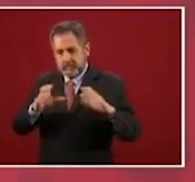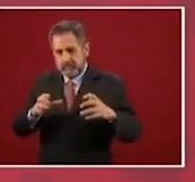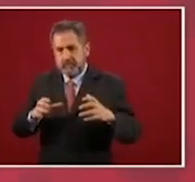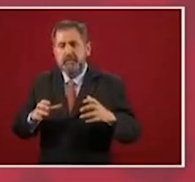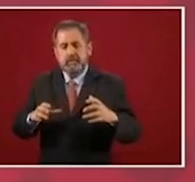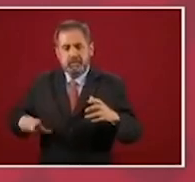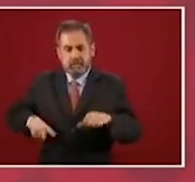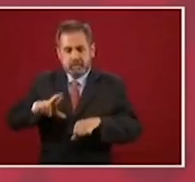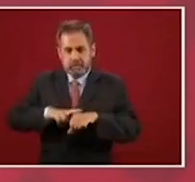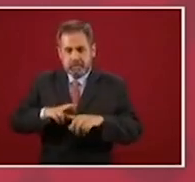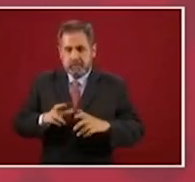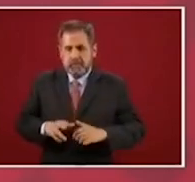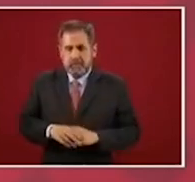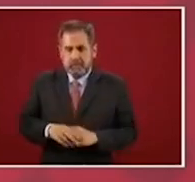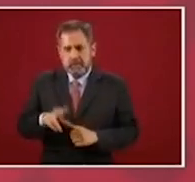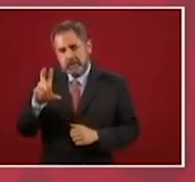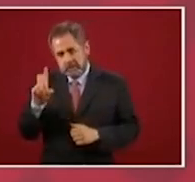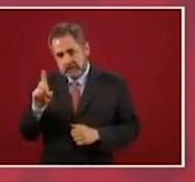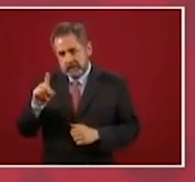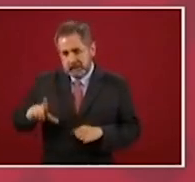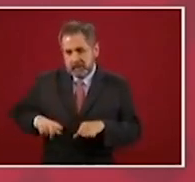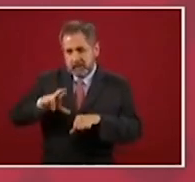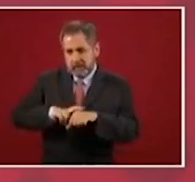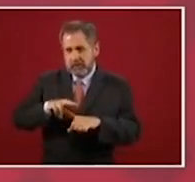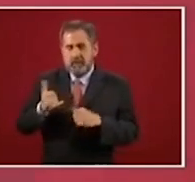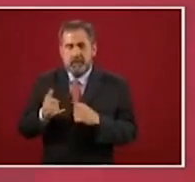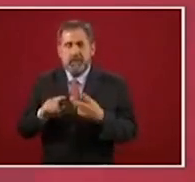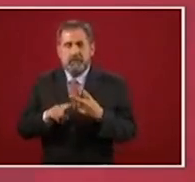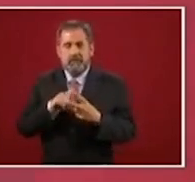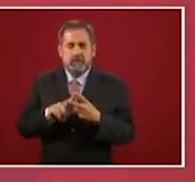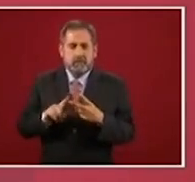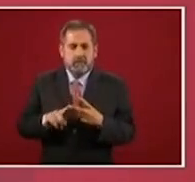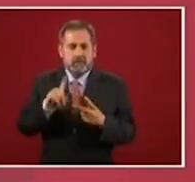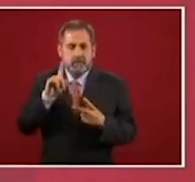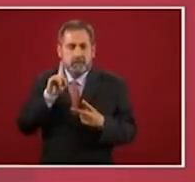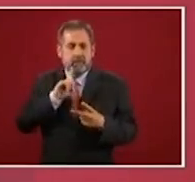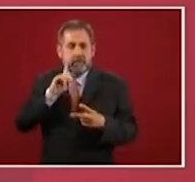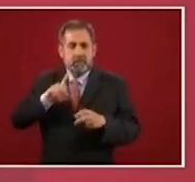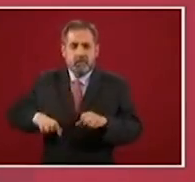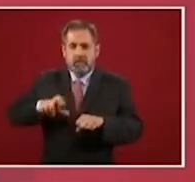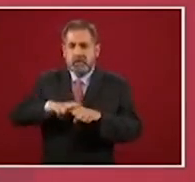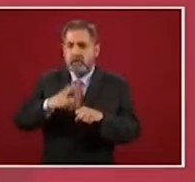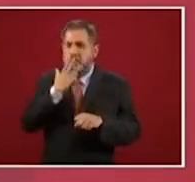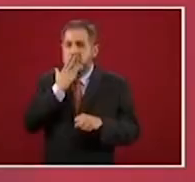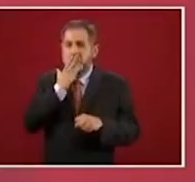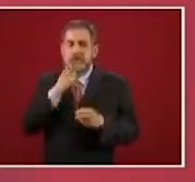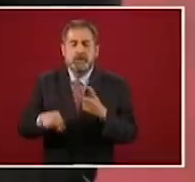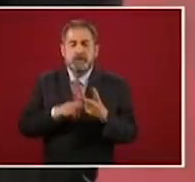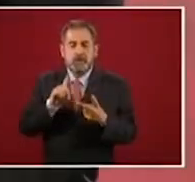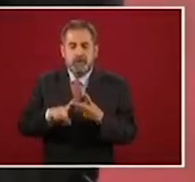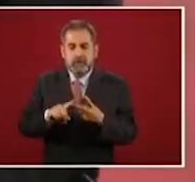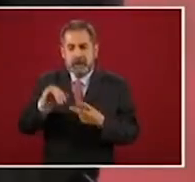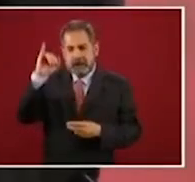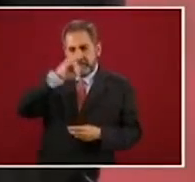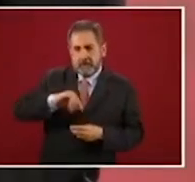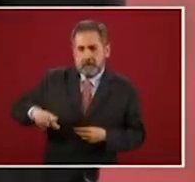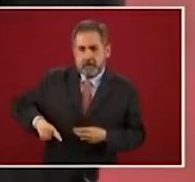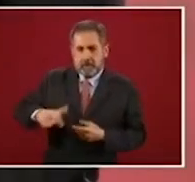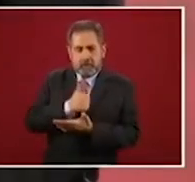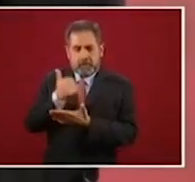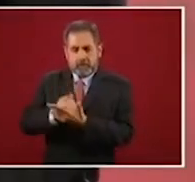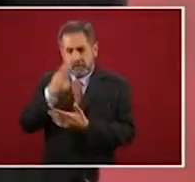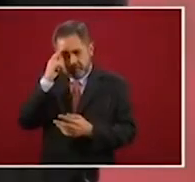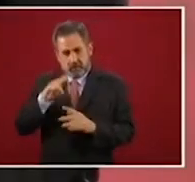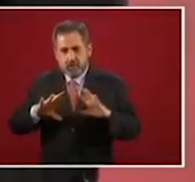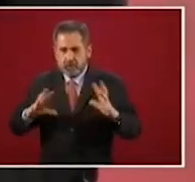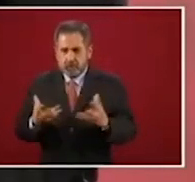bueno, los 30 gobernadores y con la gobernadora de Sonora y con la jefa de gobierno de la Ciudad de